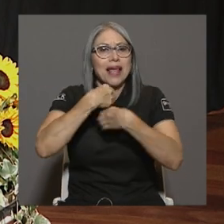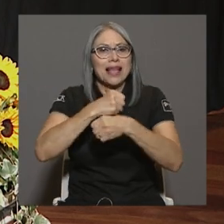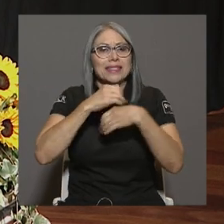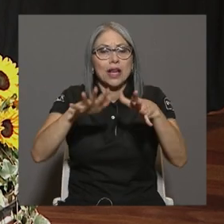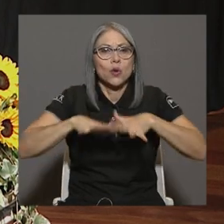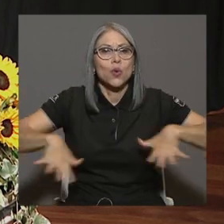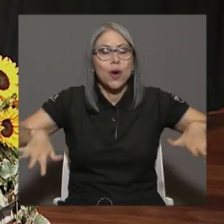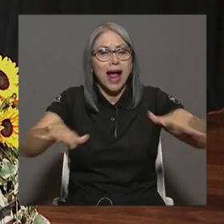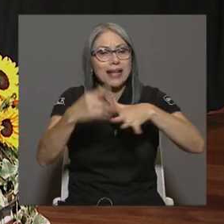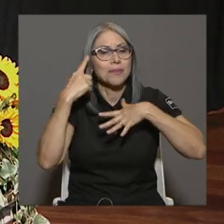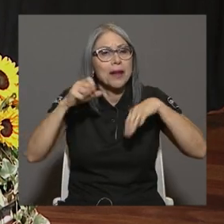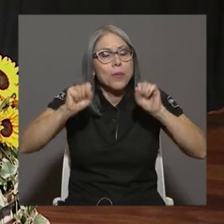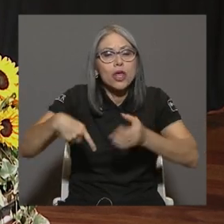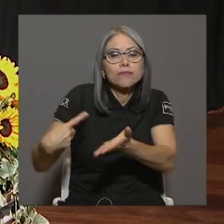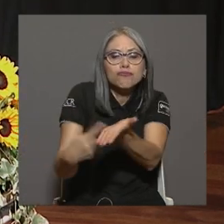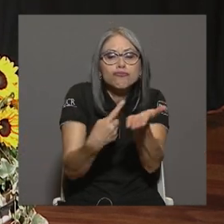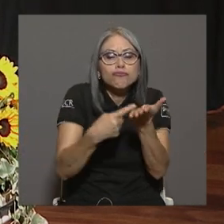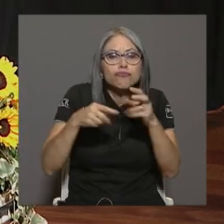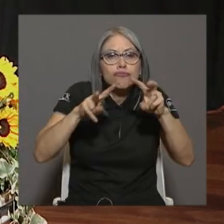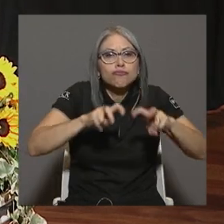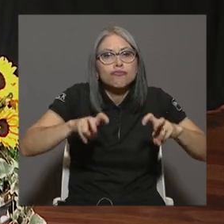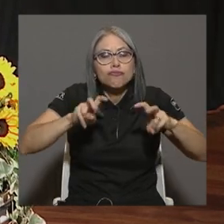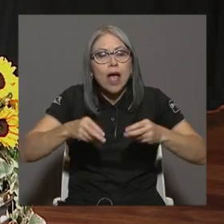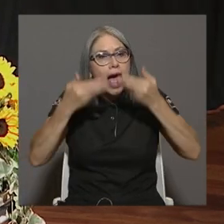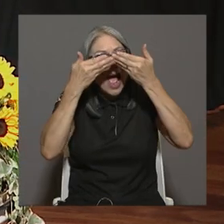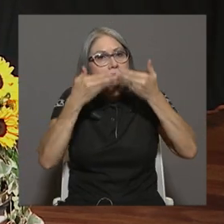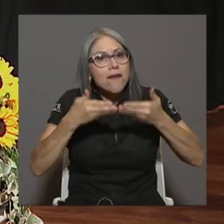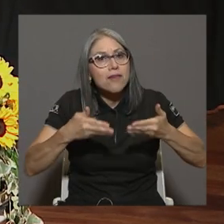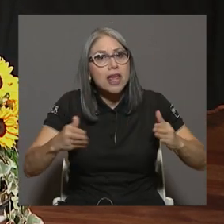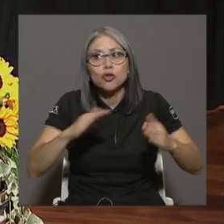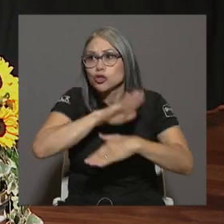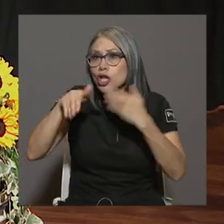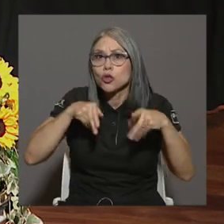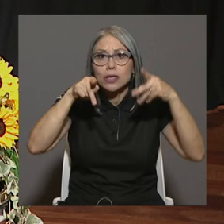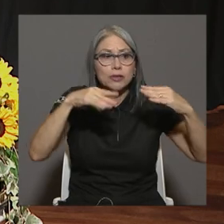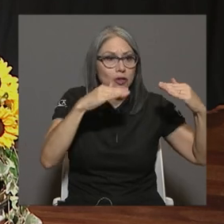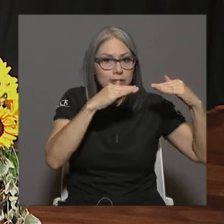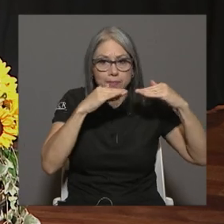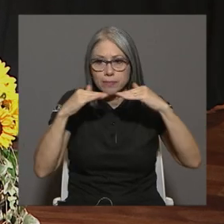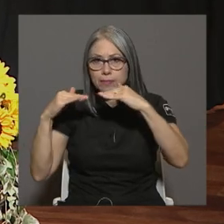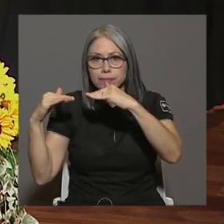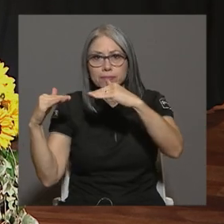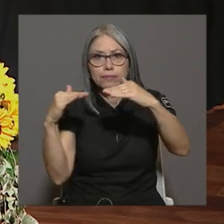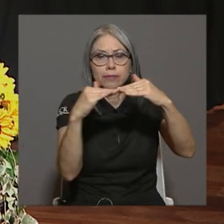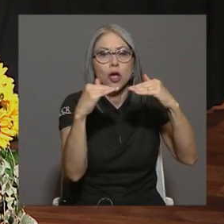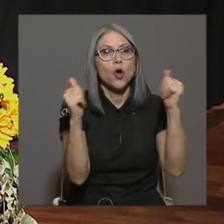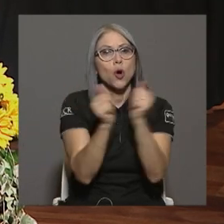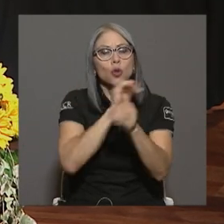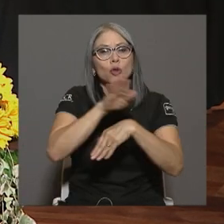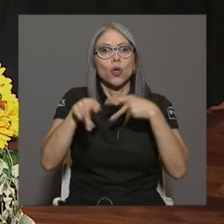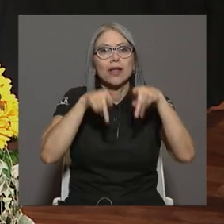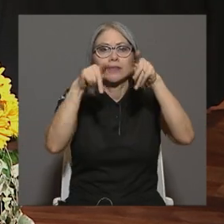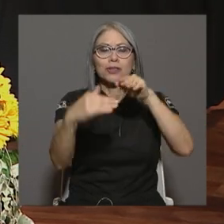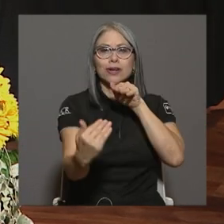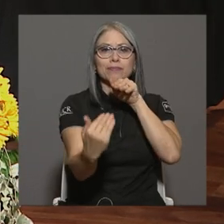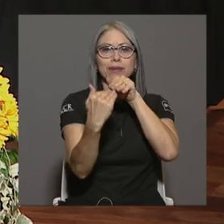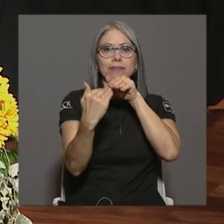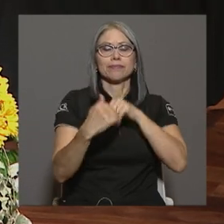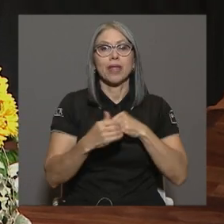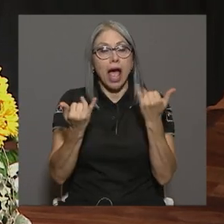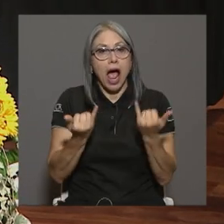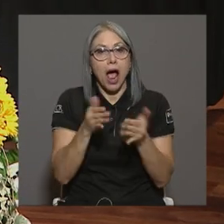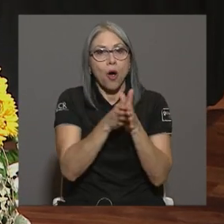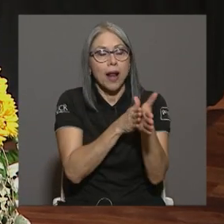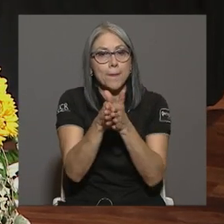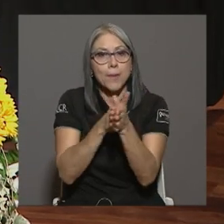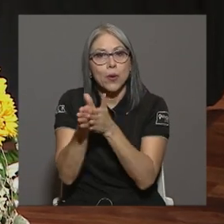enunciación dialógicos, abiertos y horizontales entre nosotros y con todas las poblaciones. Aprovecho este